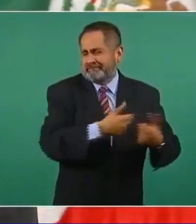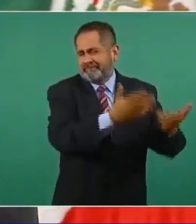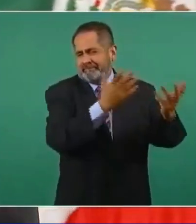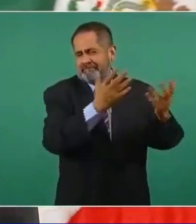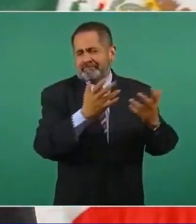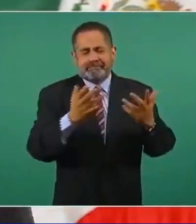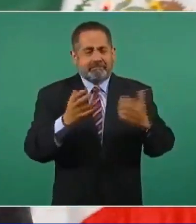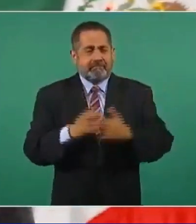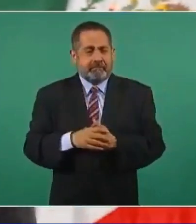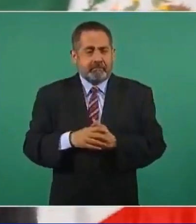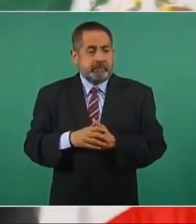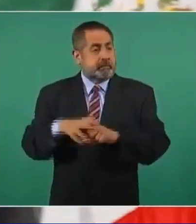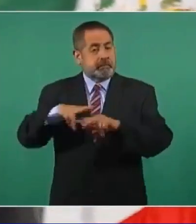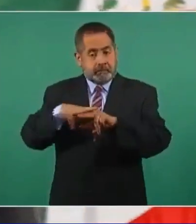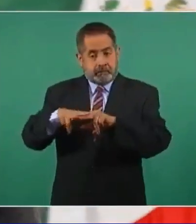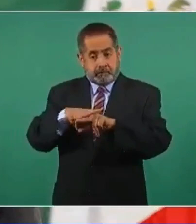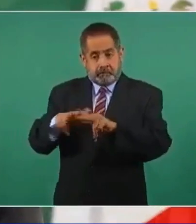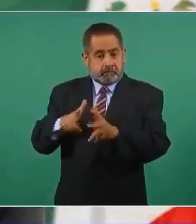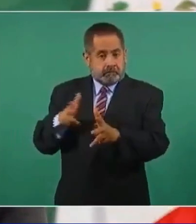Quedaron los ferrocarriles